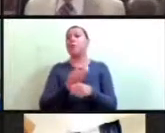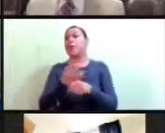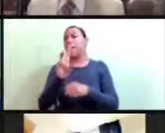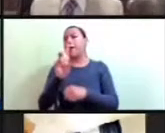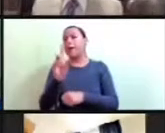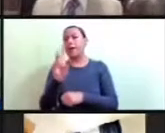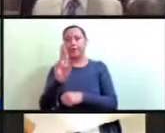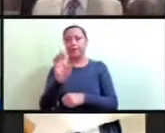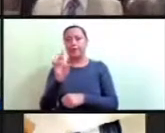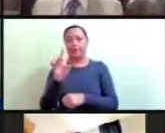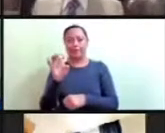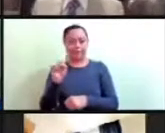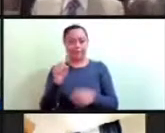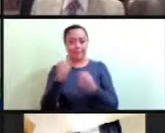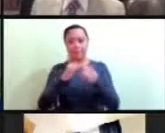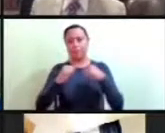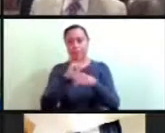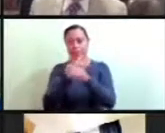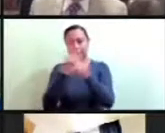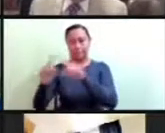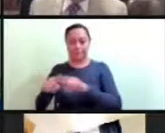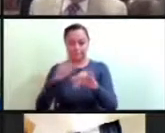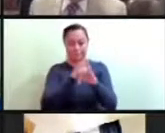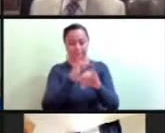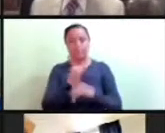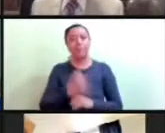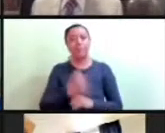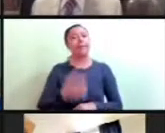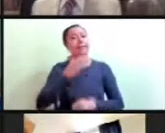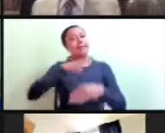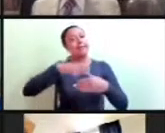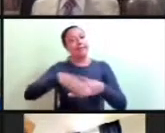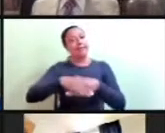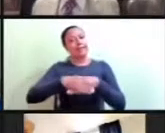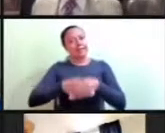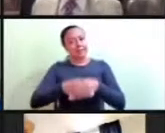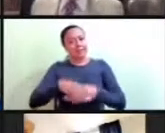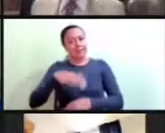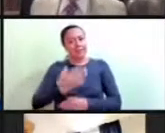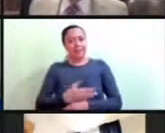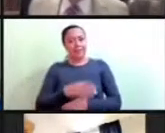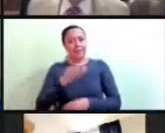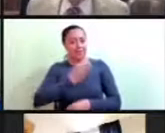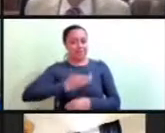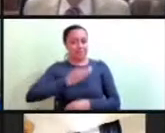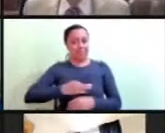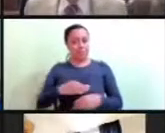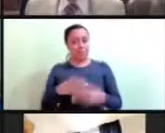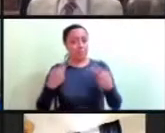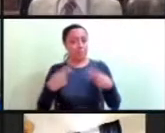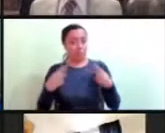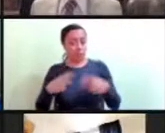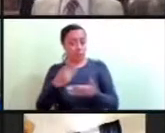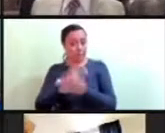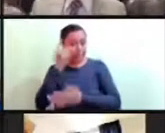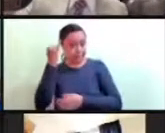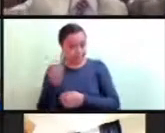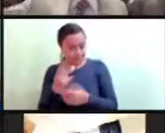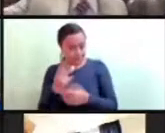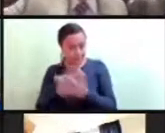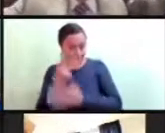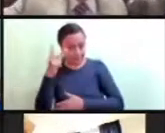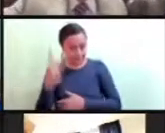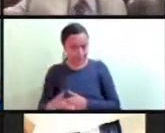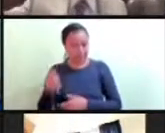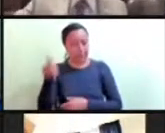Saludo con aprecio y reconocimiento a las y los galardonados que hoy nos acompañan para recibir su Medalla al Mérito